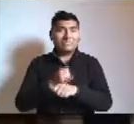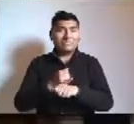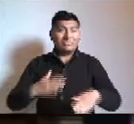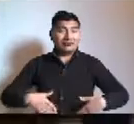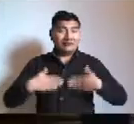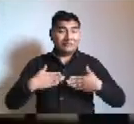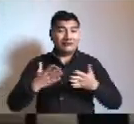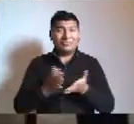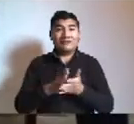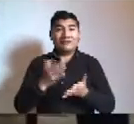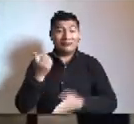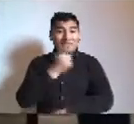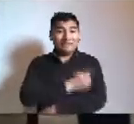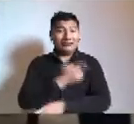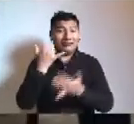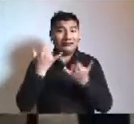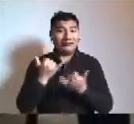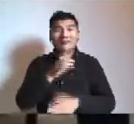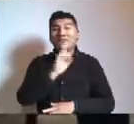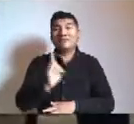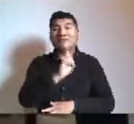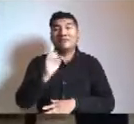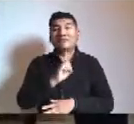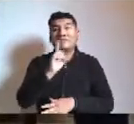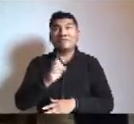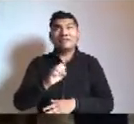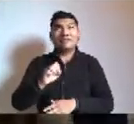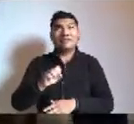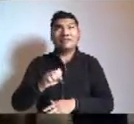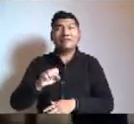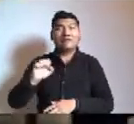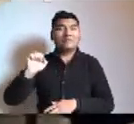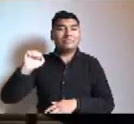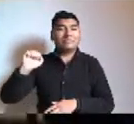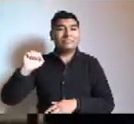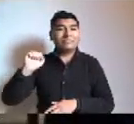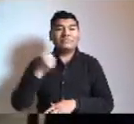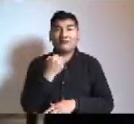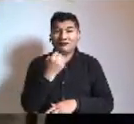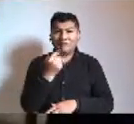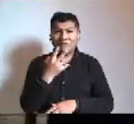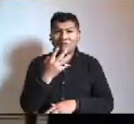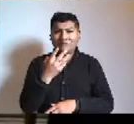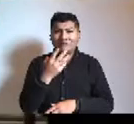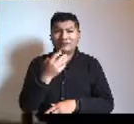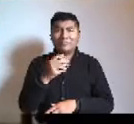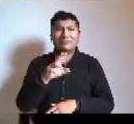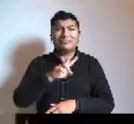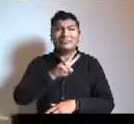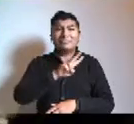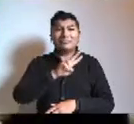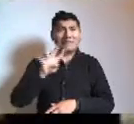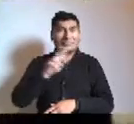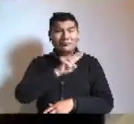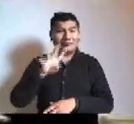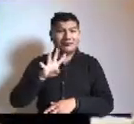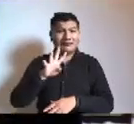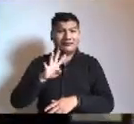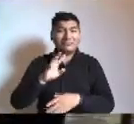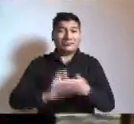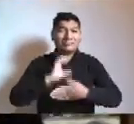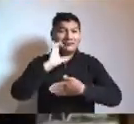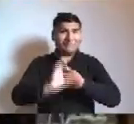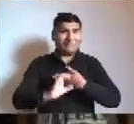Internet. El día de hoy, domingo, es el 24º durante el calendario litúrgico en el tiempo